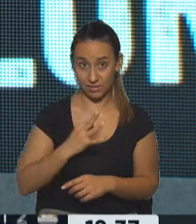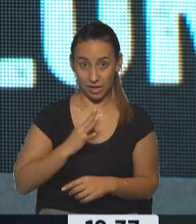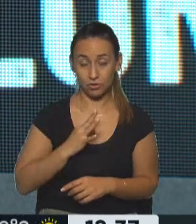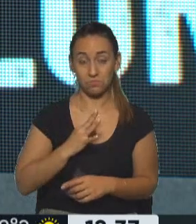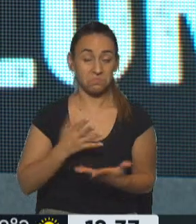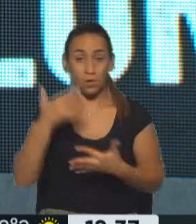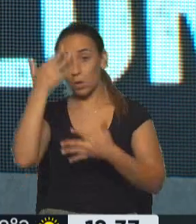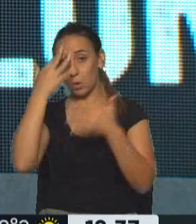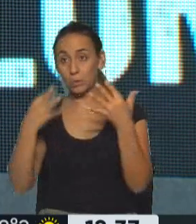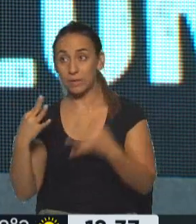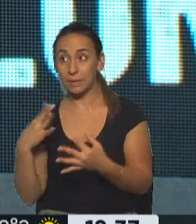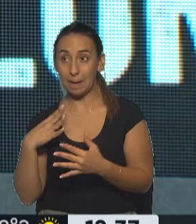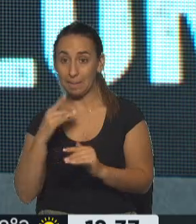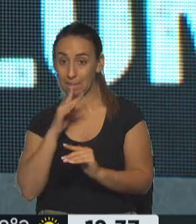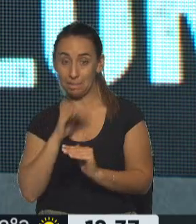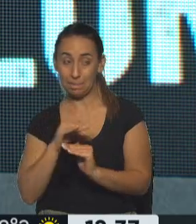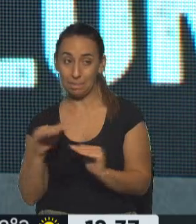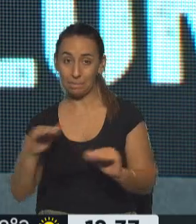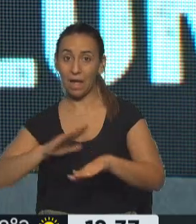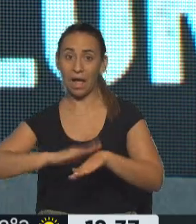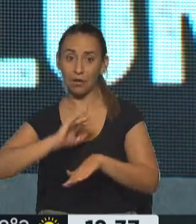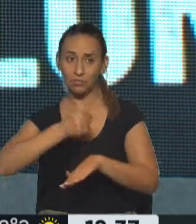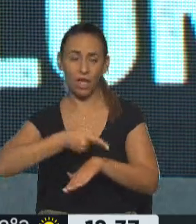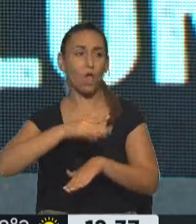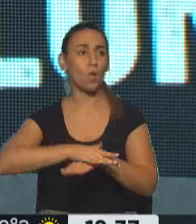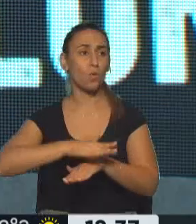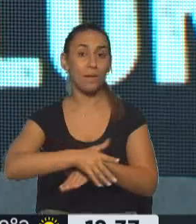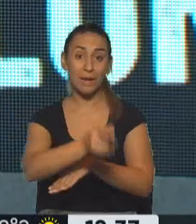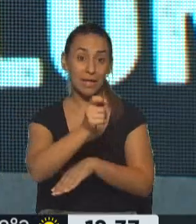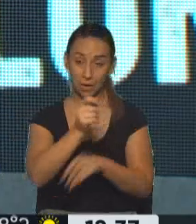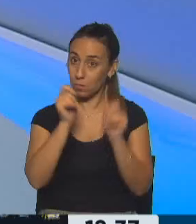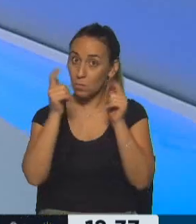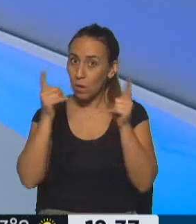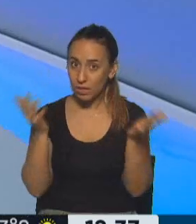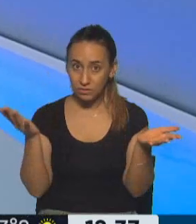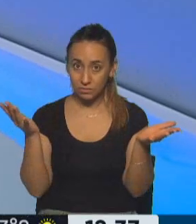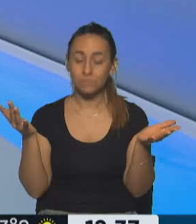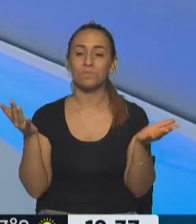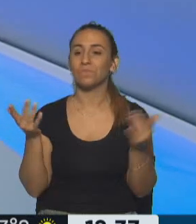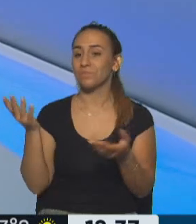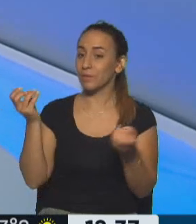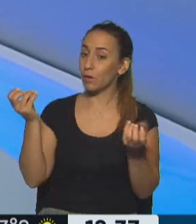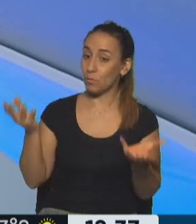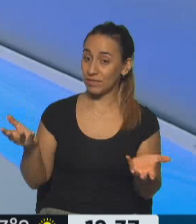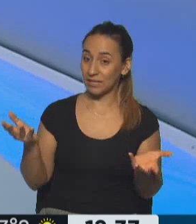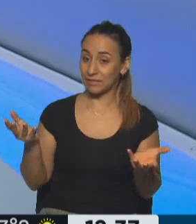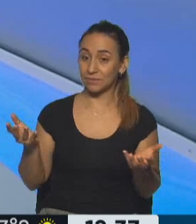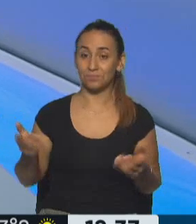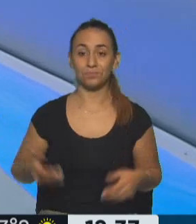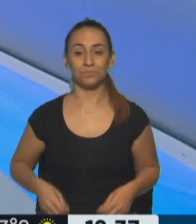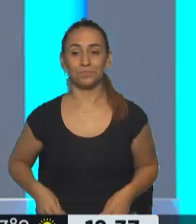que para la justicia todavía no tiene imputado No tiene responsables Leila y dar qué tal ley Cómo estás